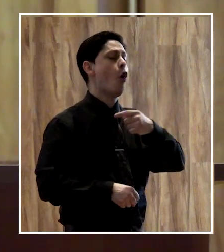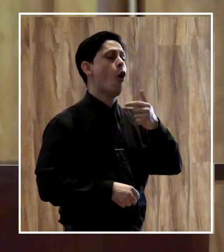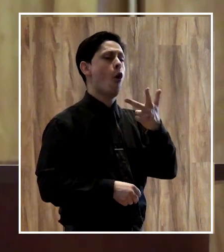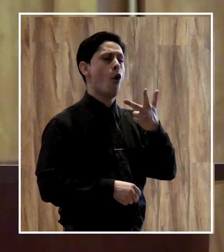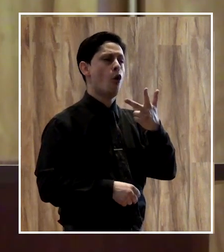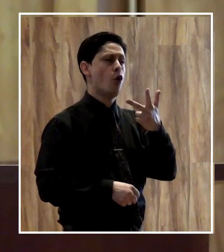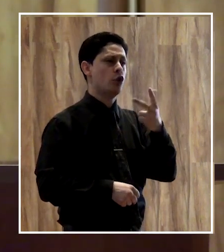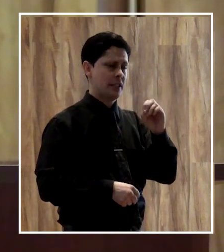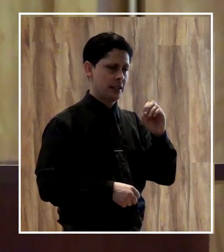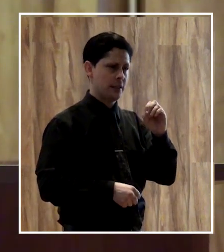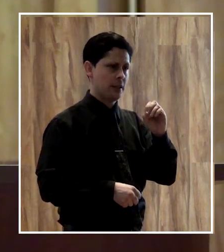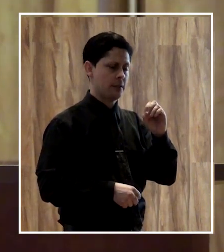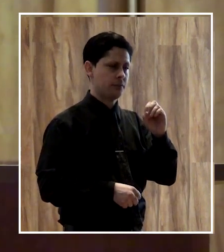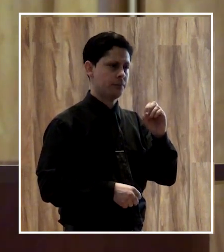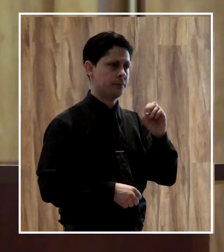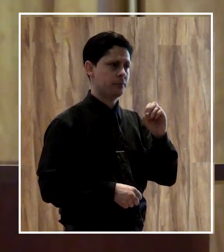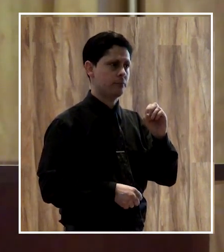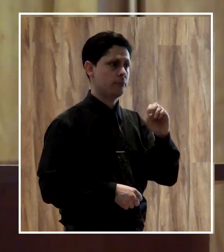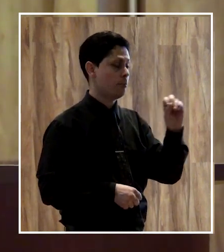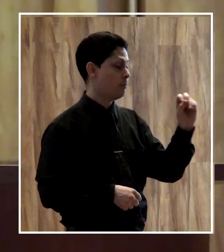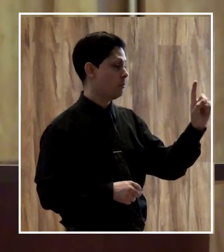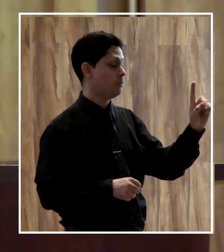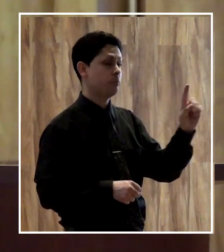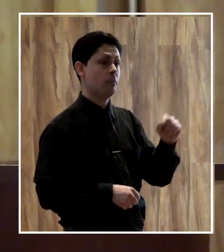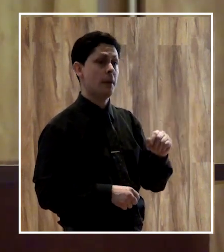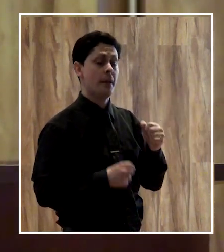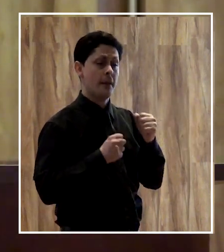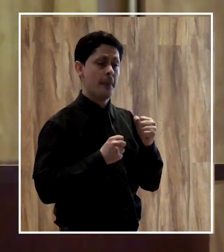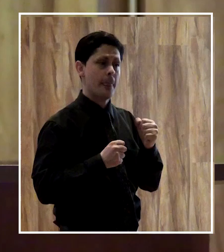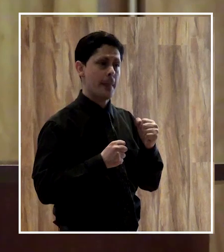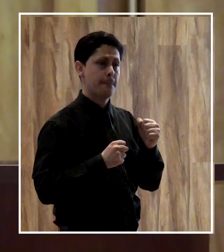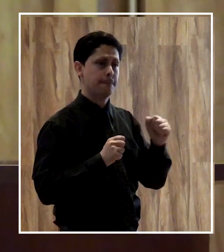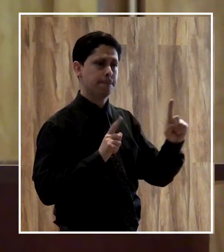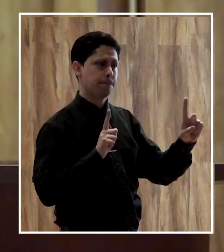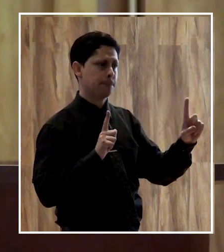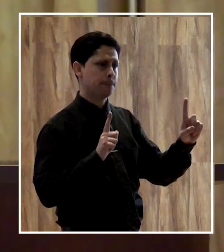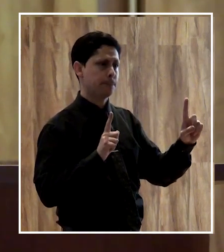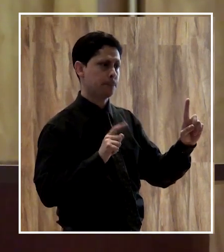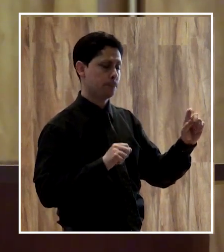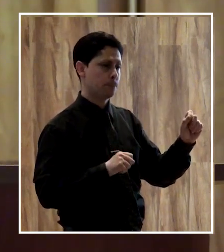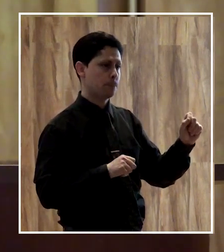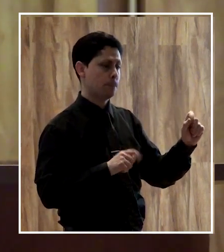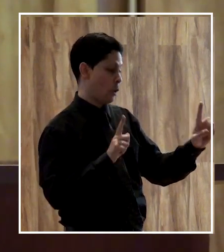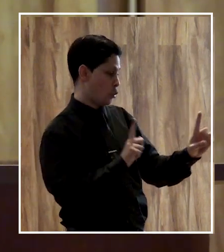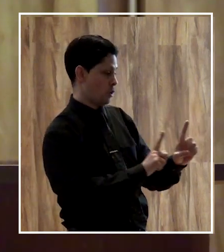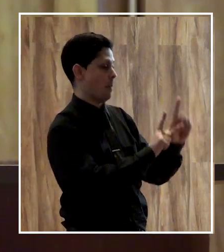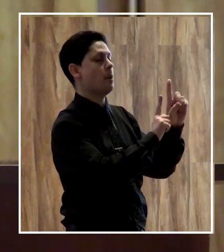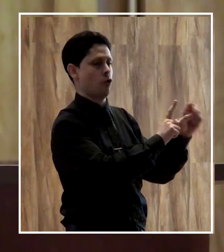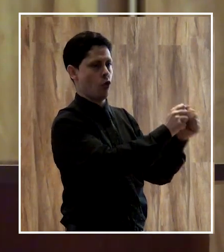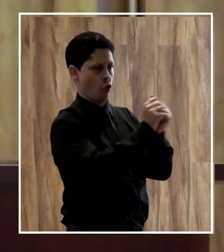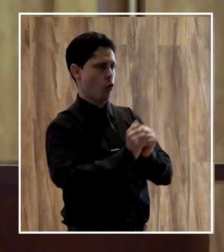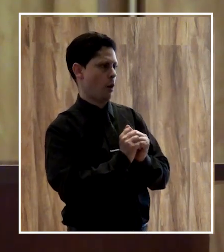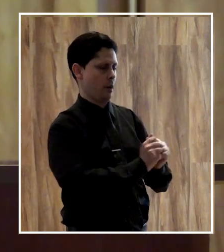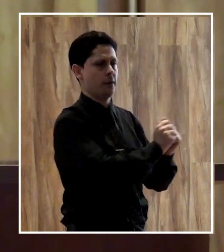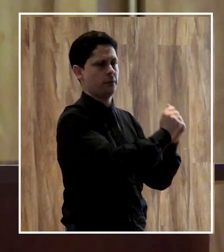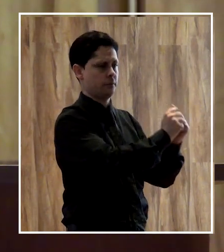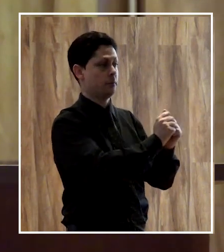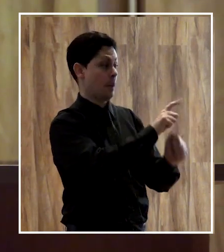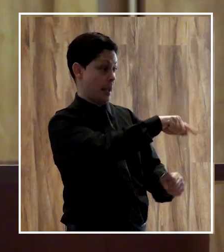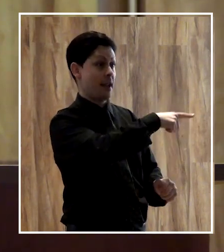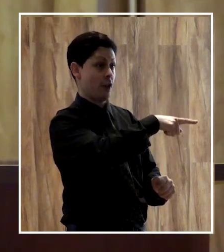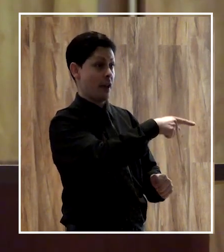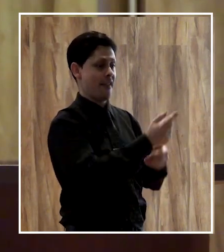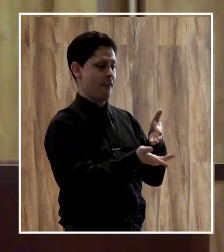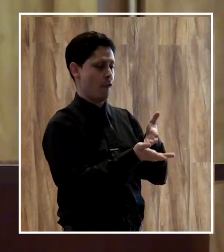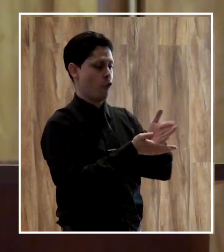80, perdón, de encontrarme con aquellos colegas